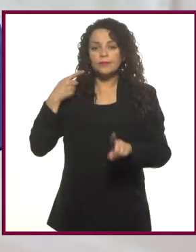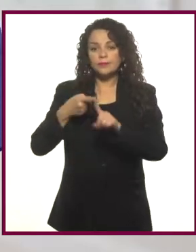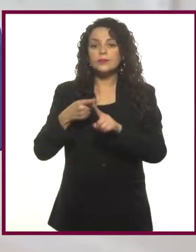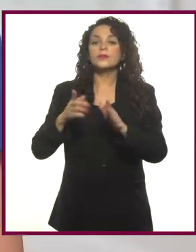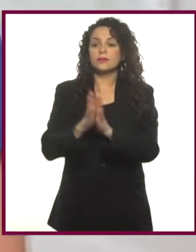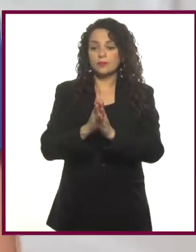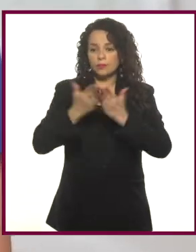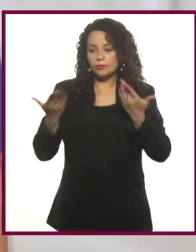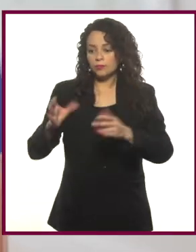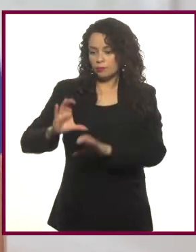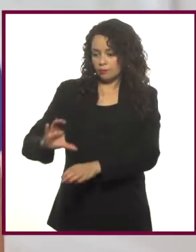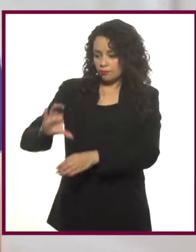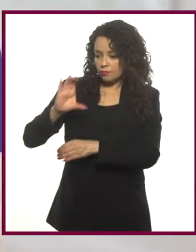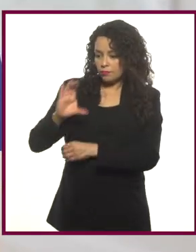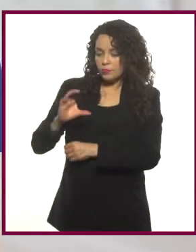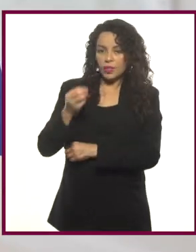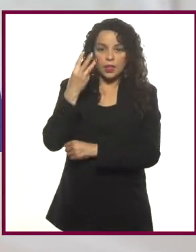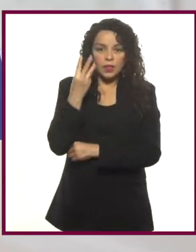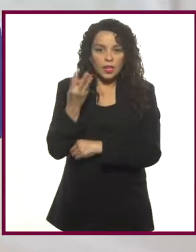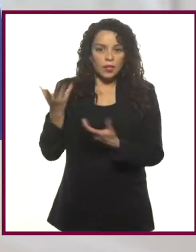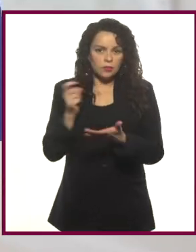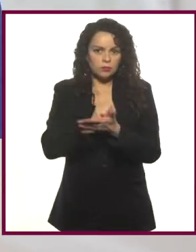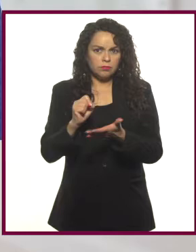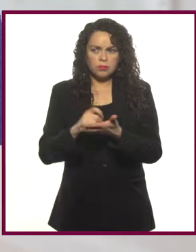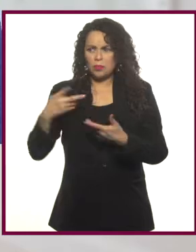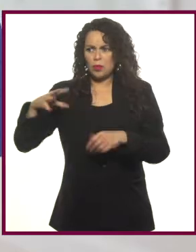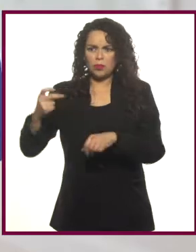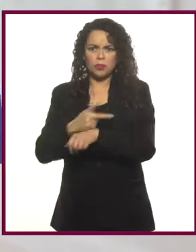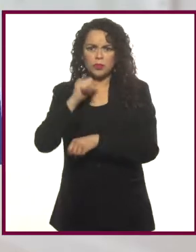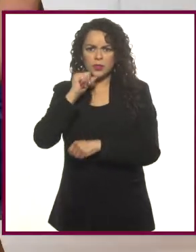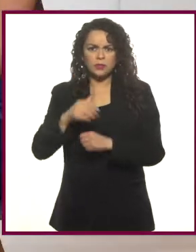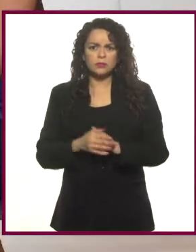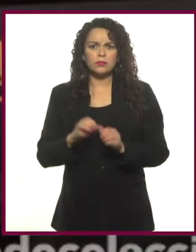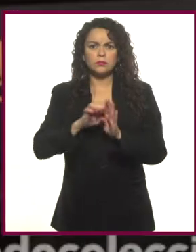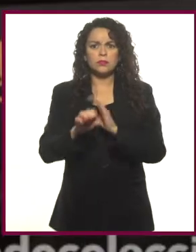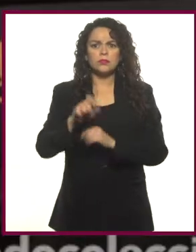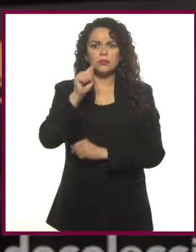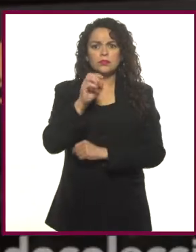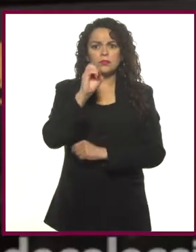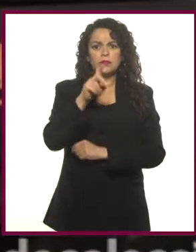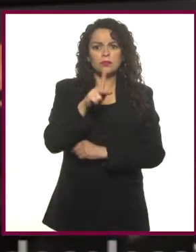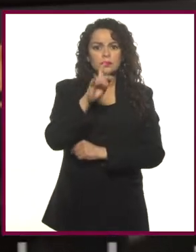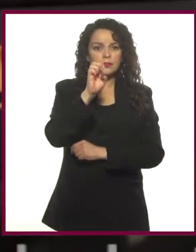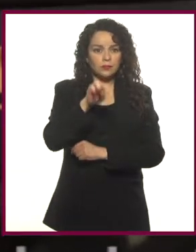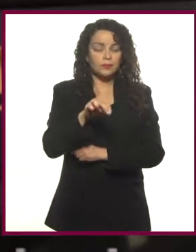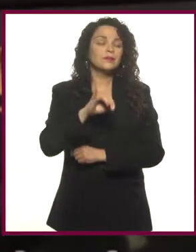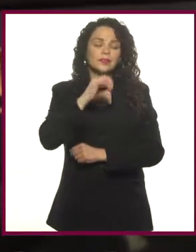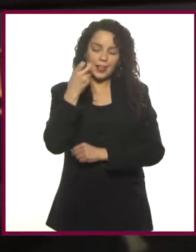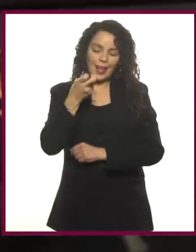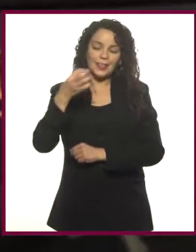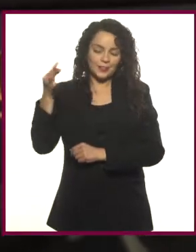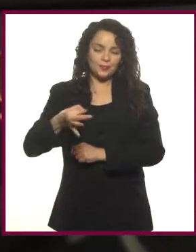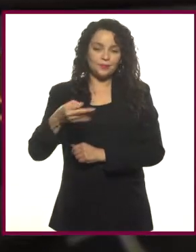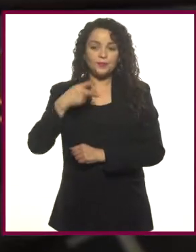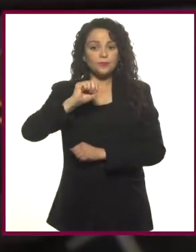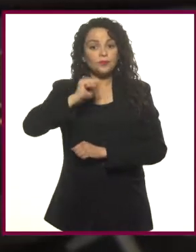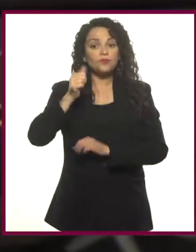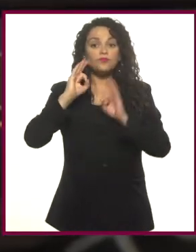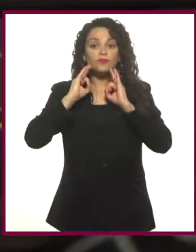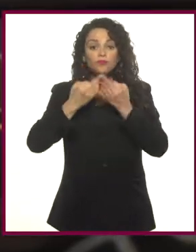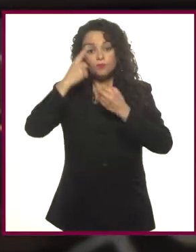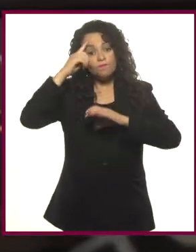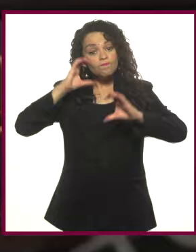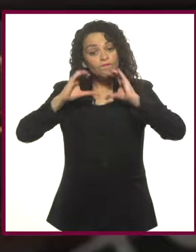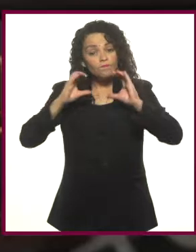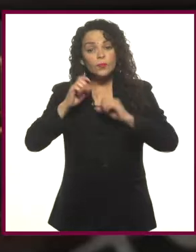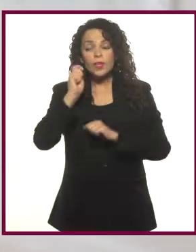necesario escribir 3 libros gruesotes. Y eso se vale, no pasa nada. Como Tolkien. Exacto. Pero para otro tipo de